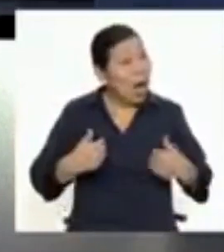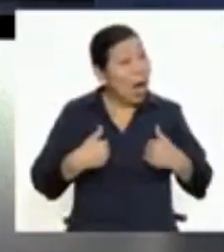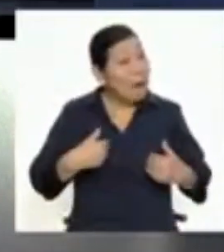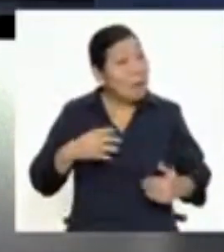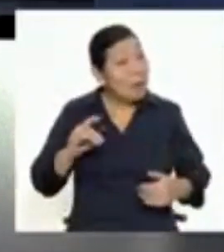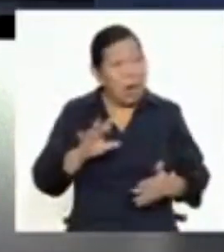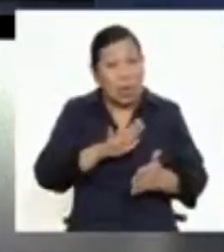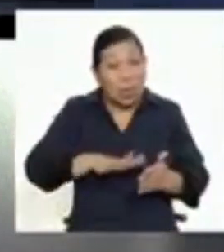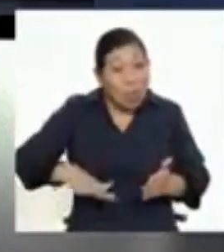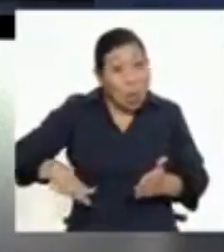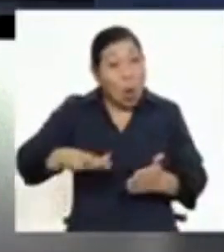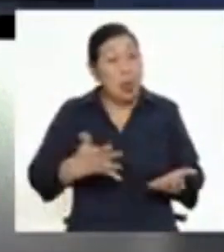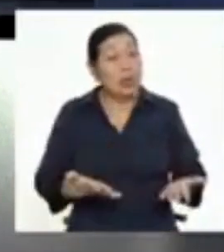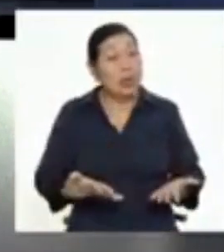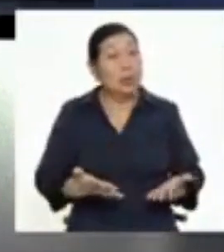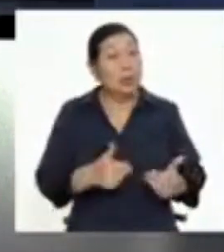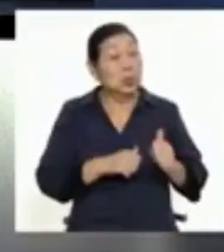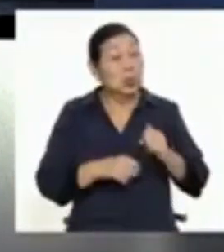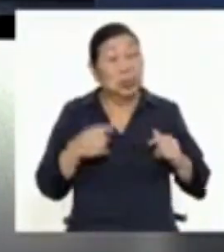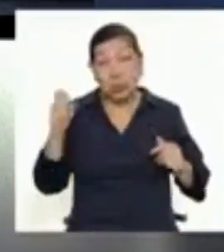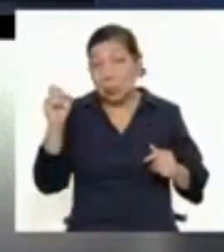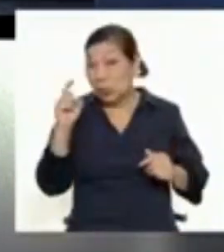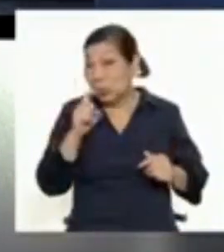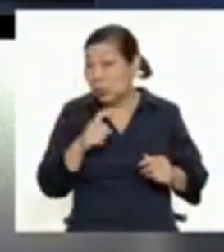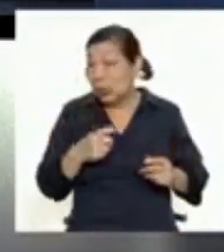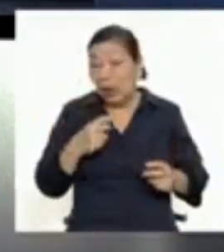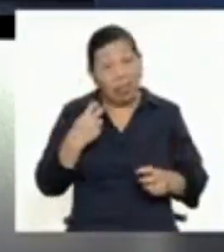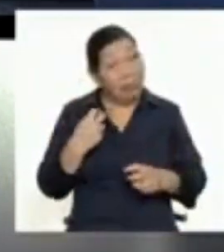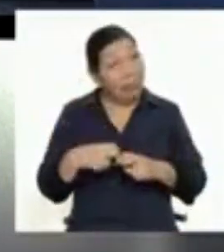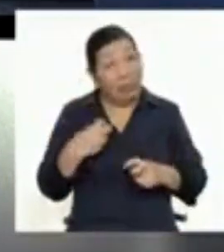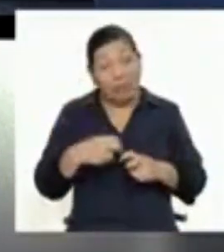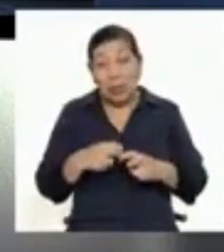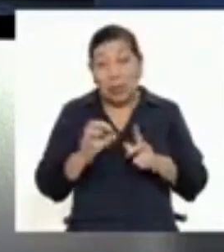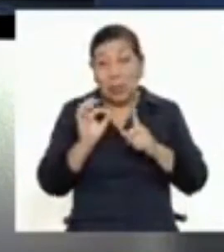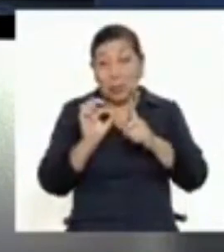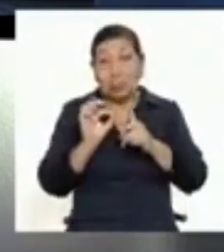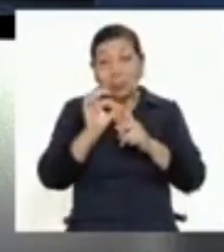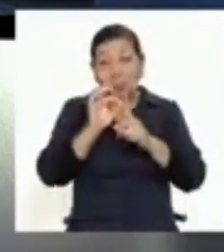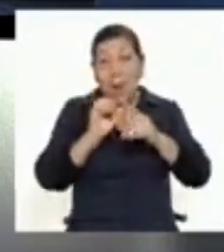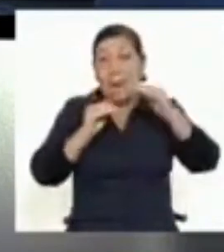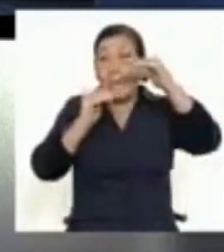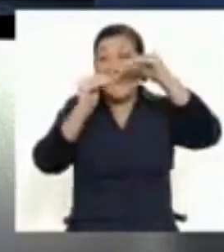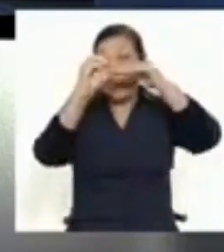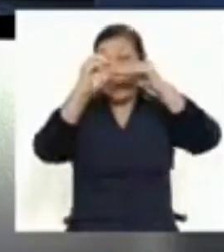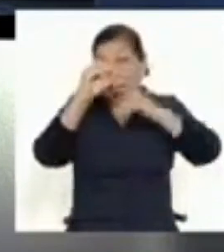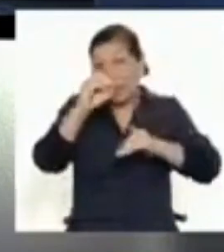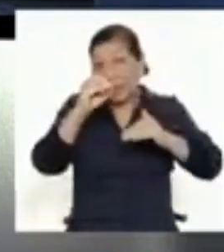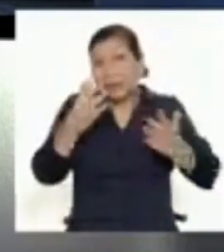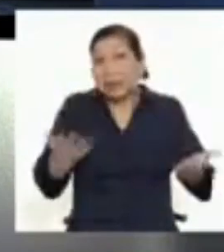sino en general la población se va a ver terriblemente afectada por estas bajas temperaturas.